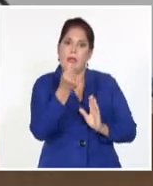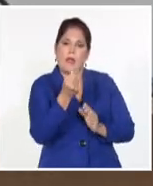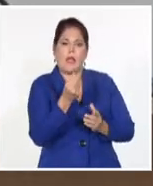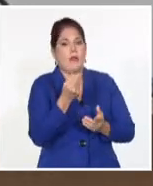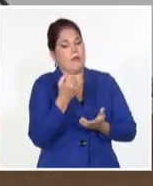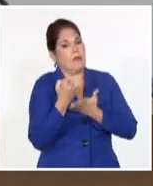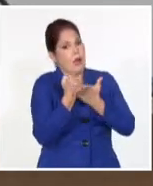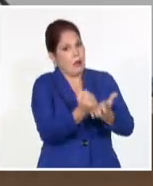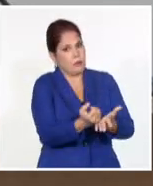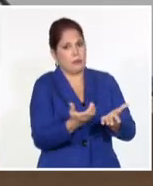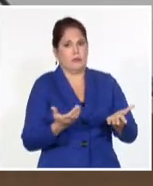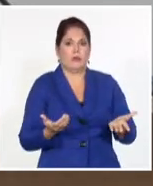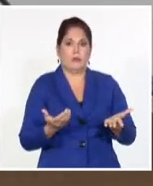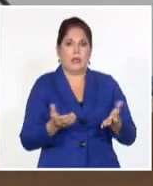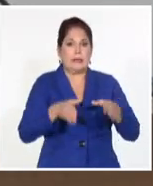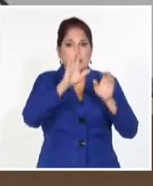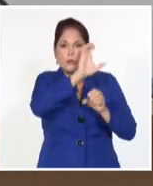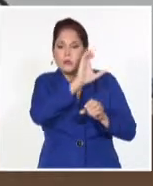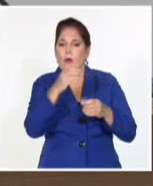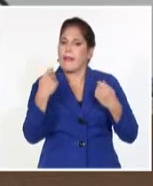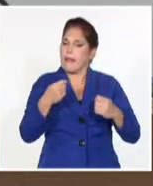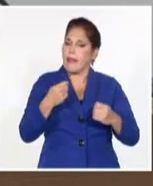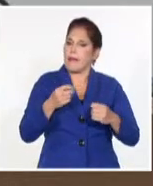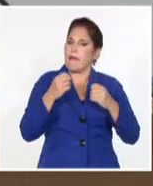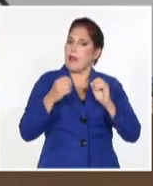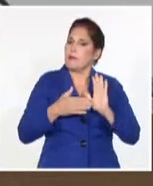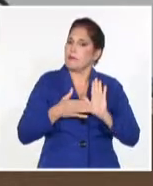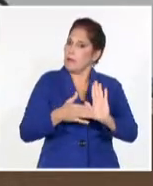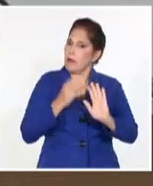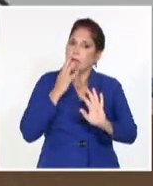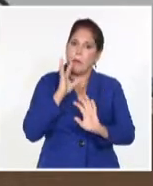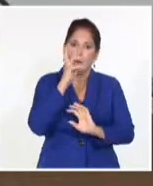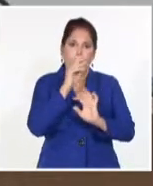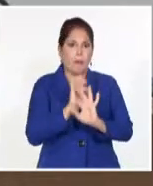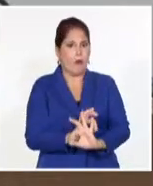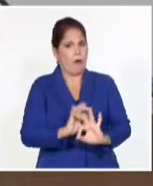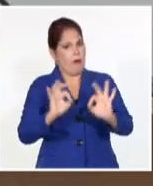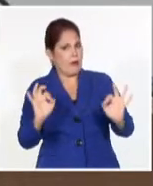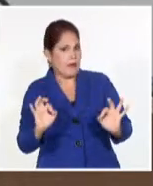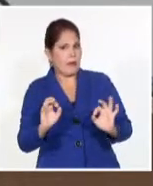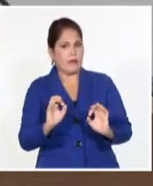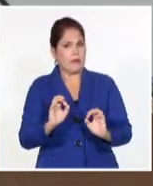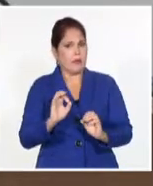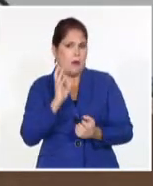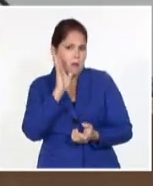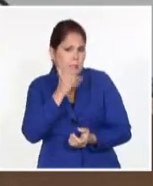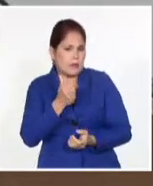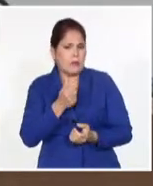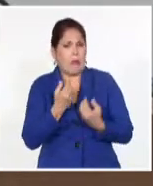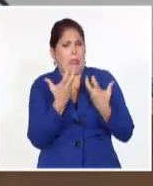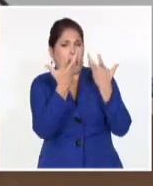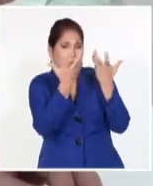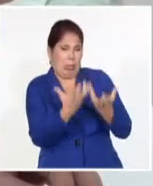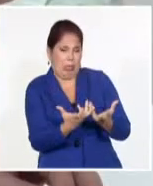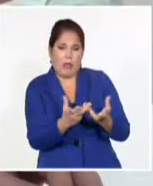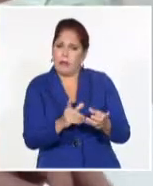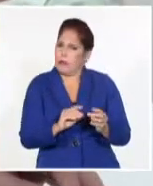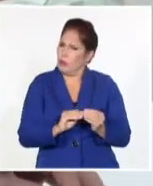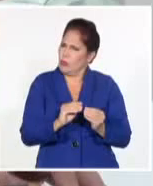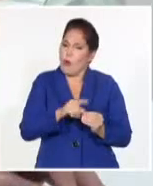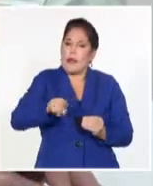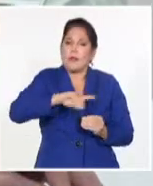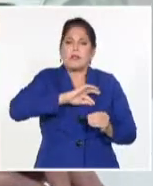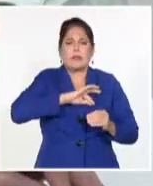estas instituciones, hay que ponerlas presentables, higiénicas, para generar el confort. En